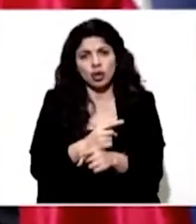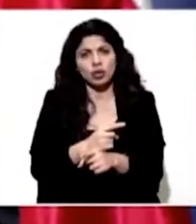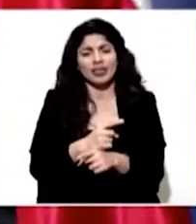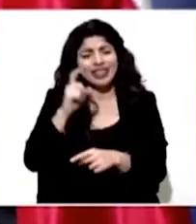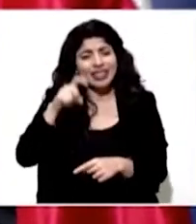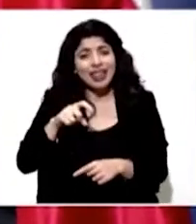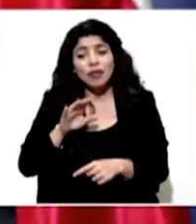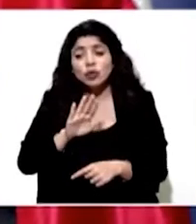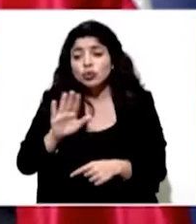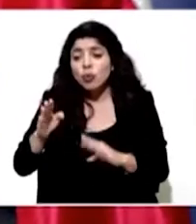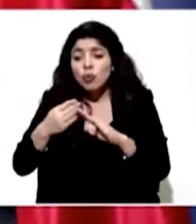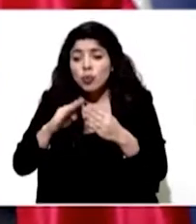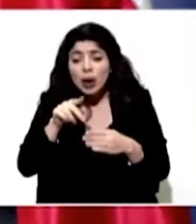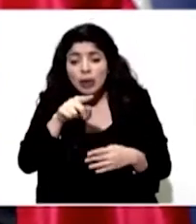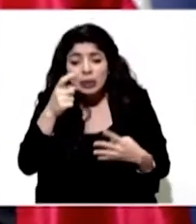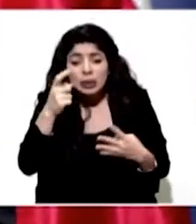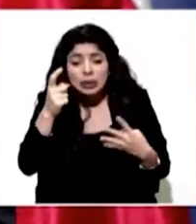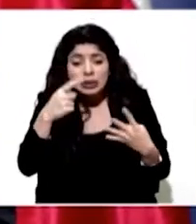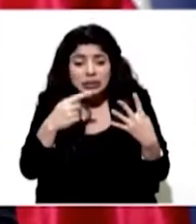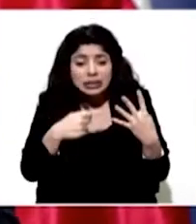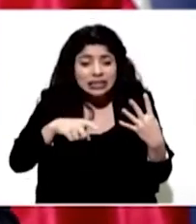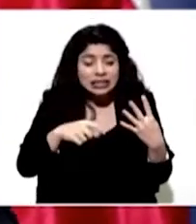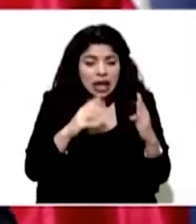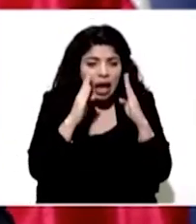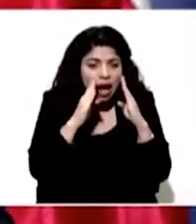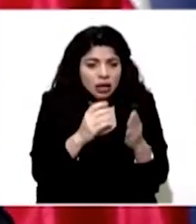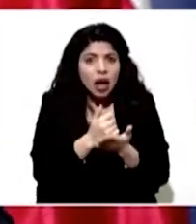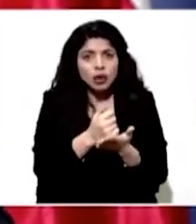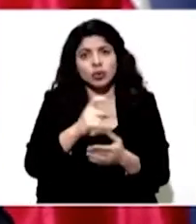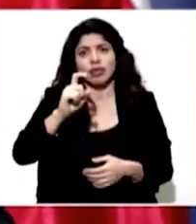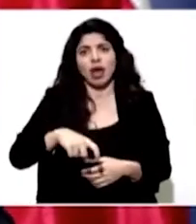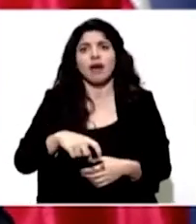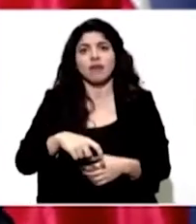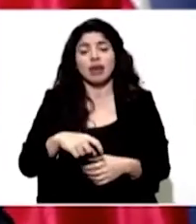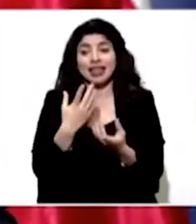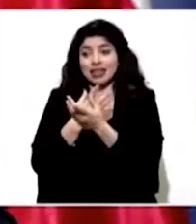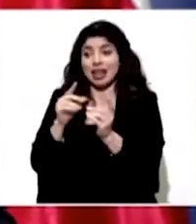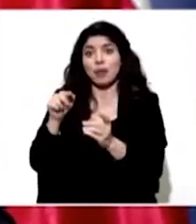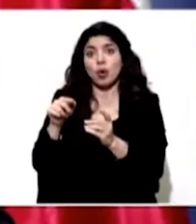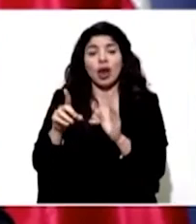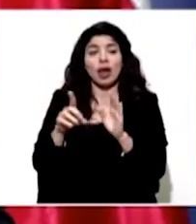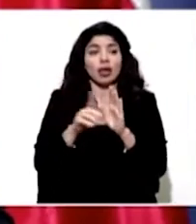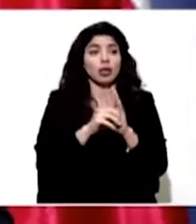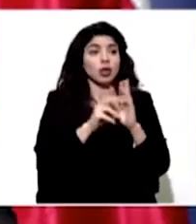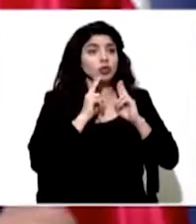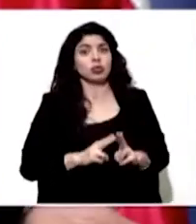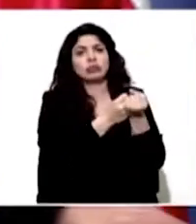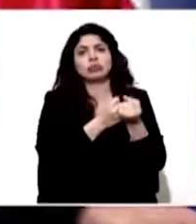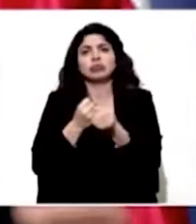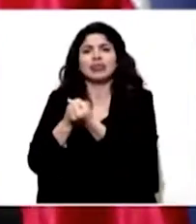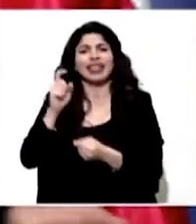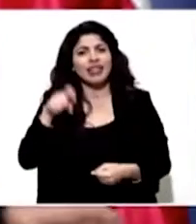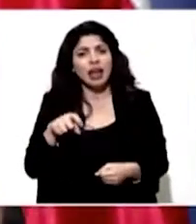las inquietudes de sus pueblos y realmente respaldar la democracia, los derechos humanos y